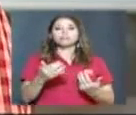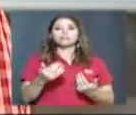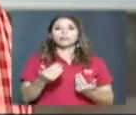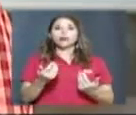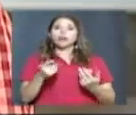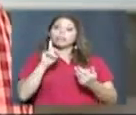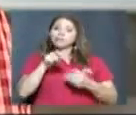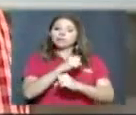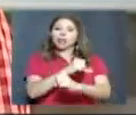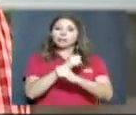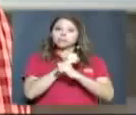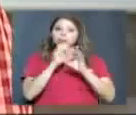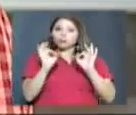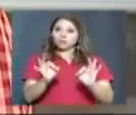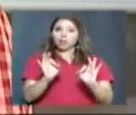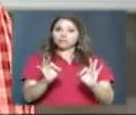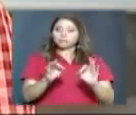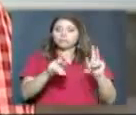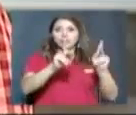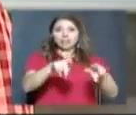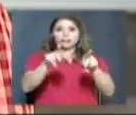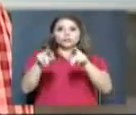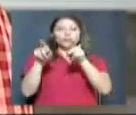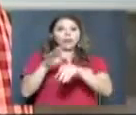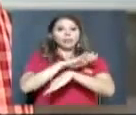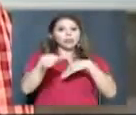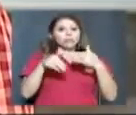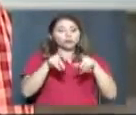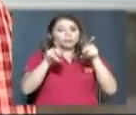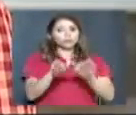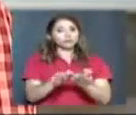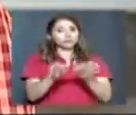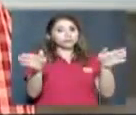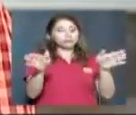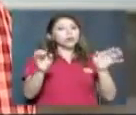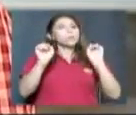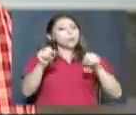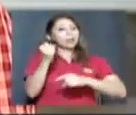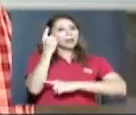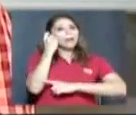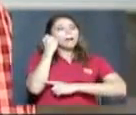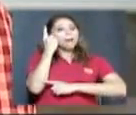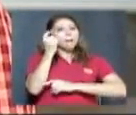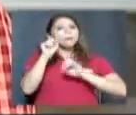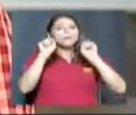hay que asegurar que la ciudadanía se apropie de esta discusión, comprenda el valor